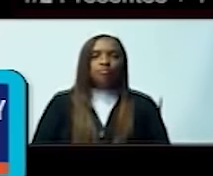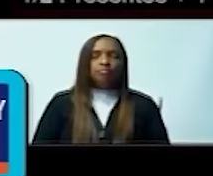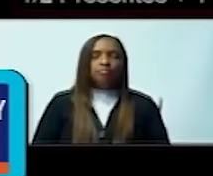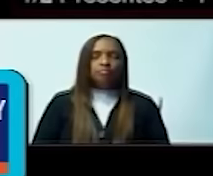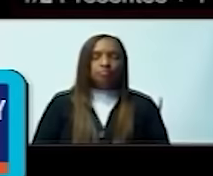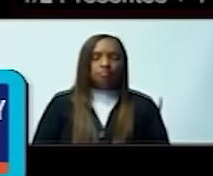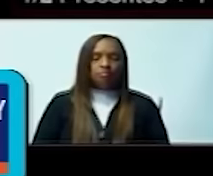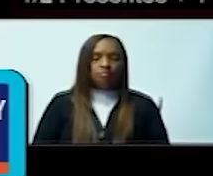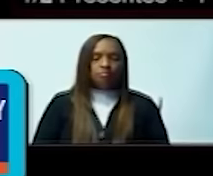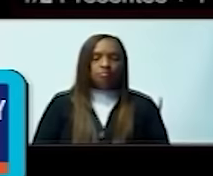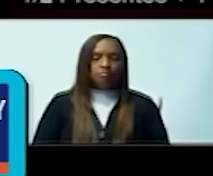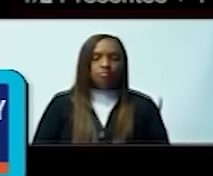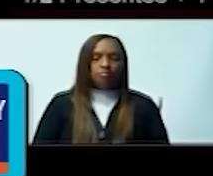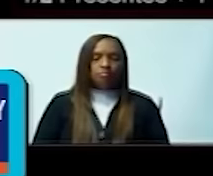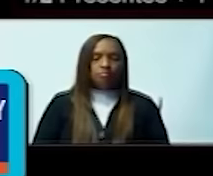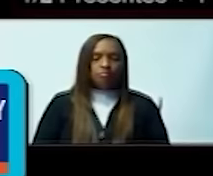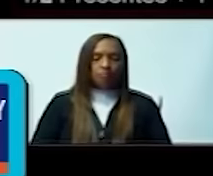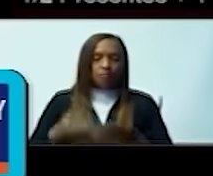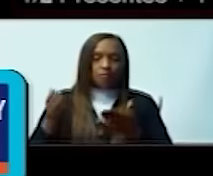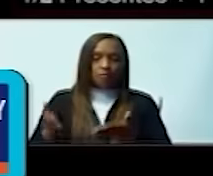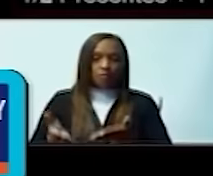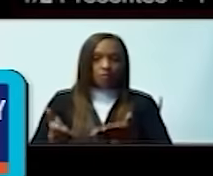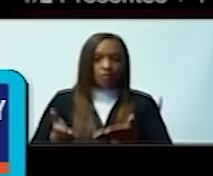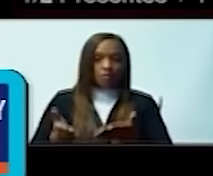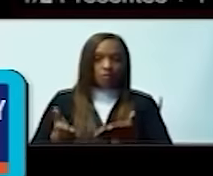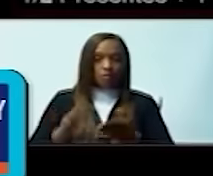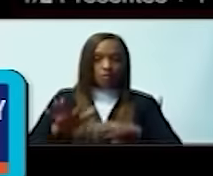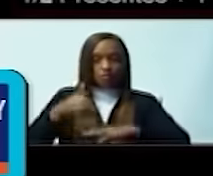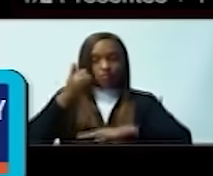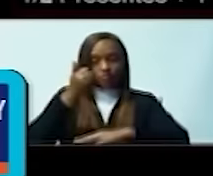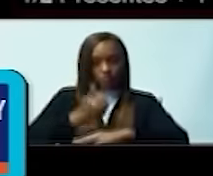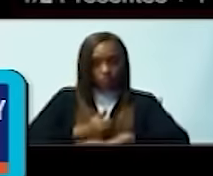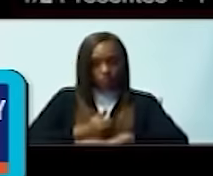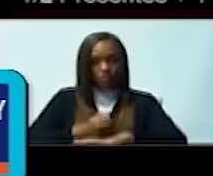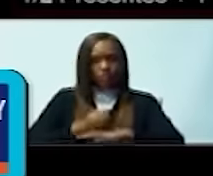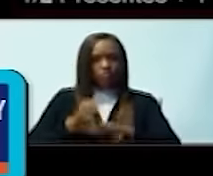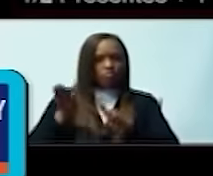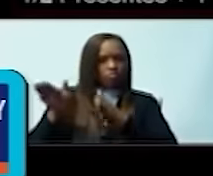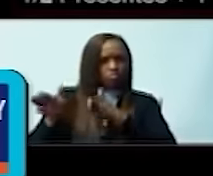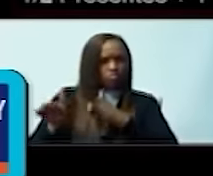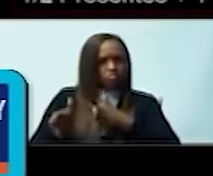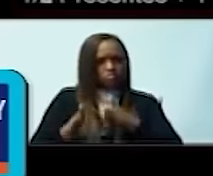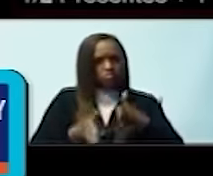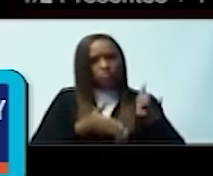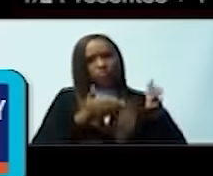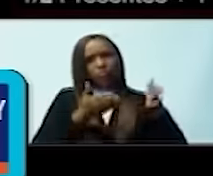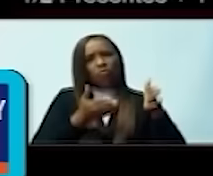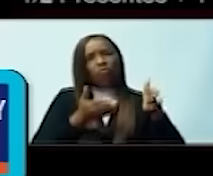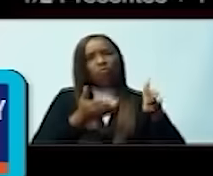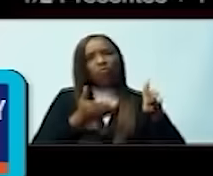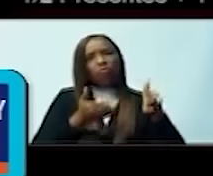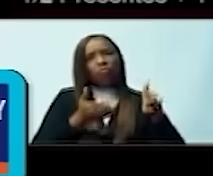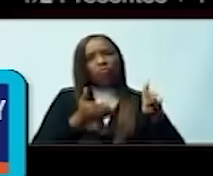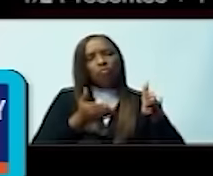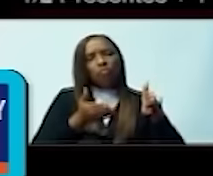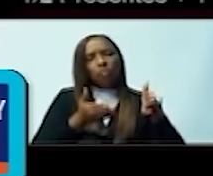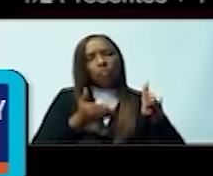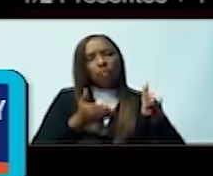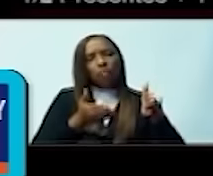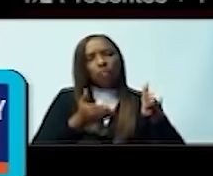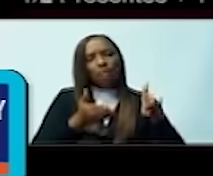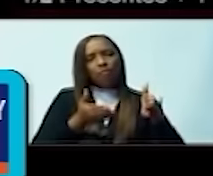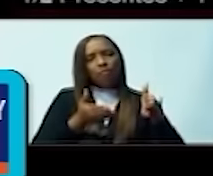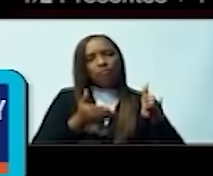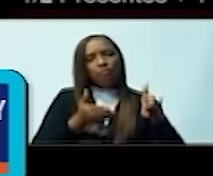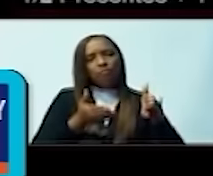Aybar, el que regula la Dirección Nacional de Inteligencia, lo sometió el diputado Franjul, el senador